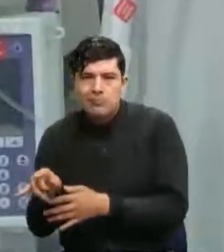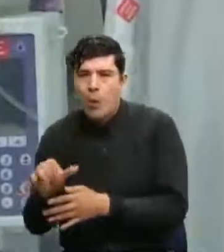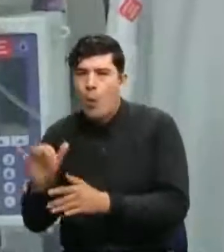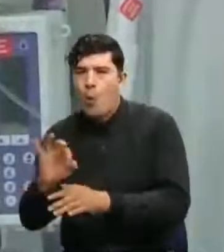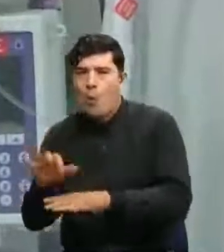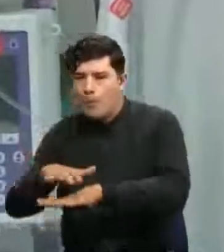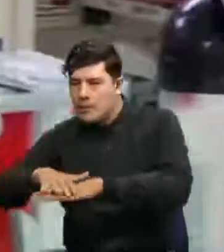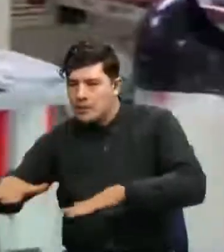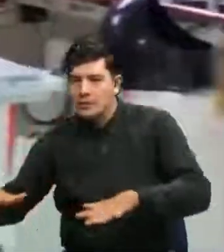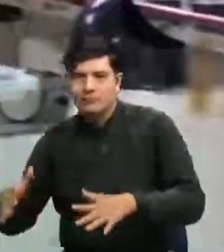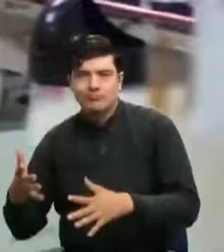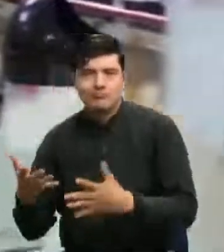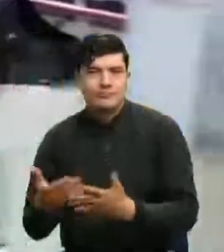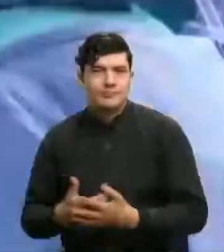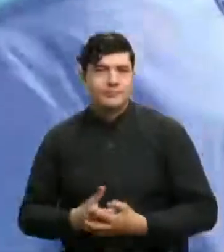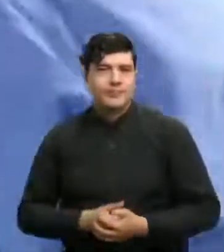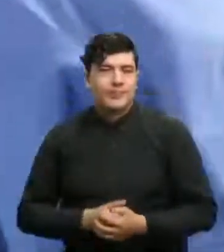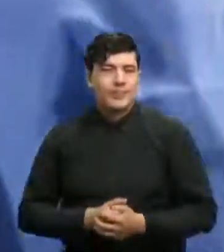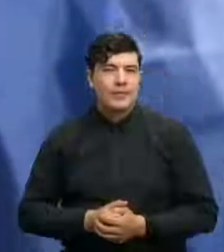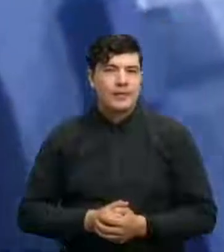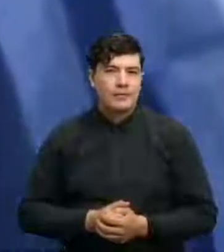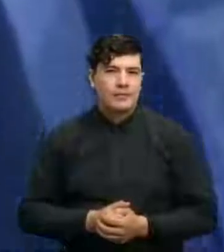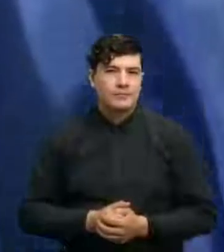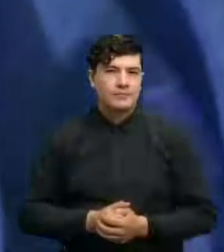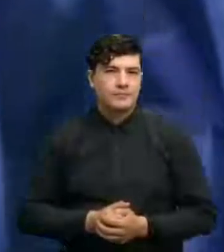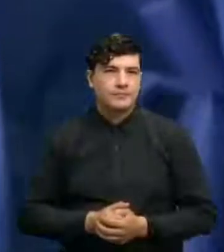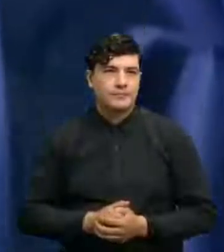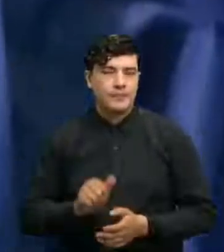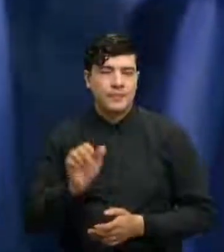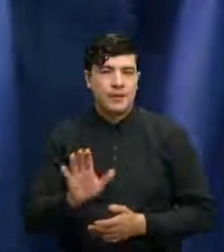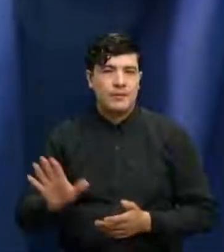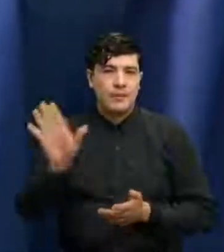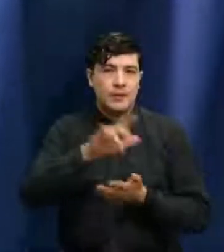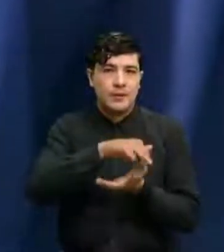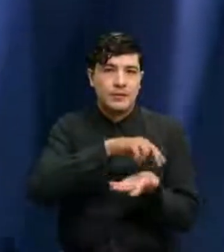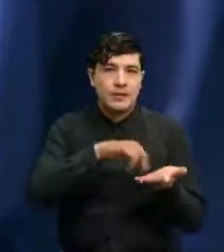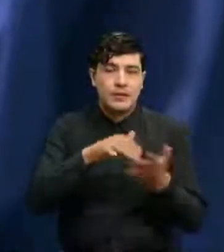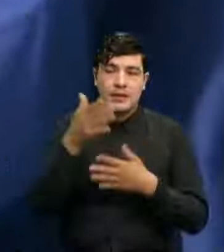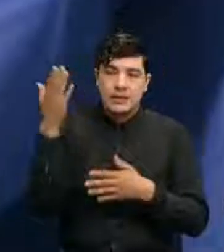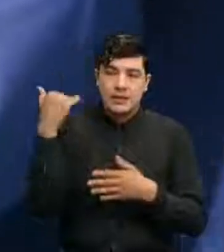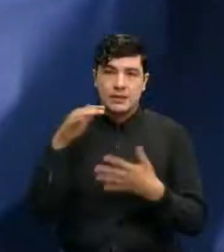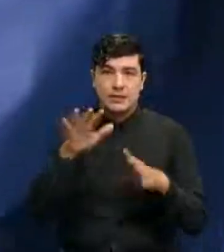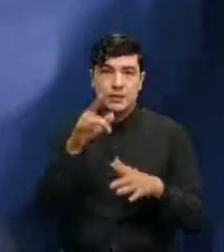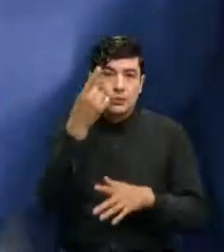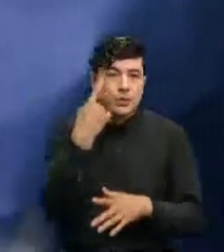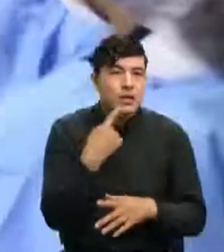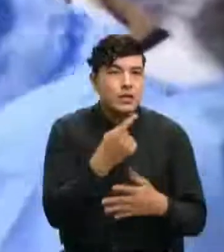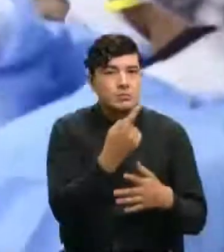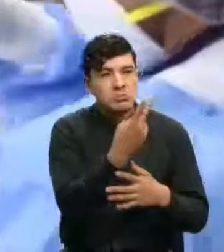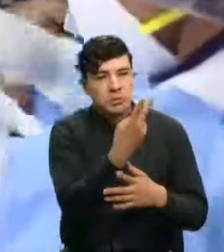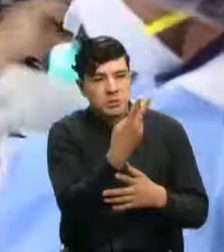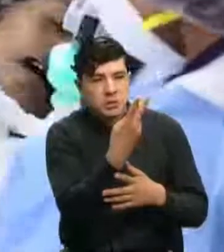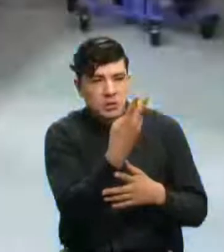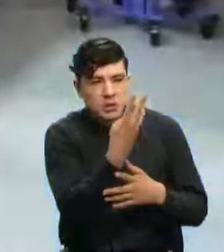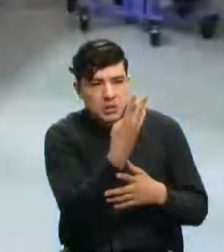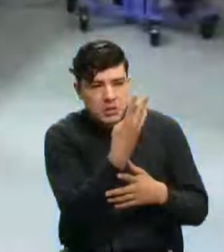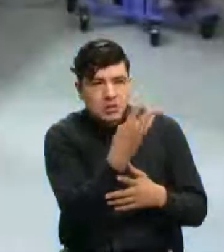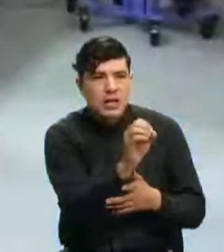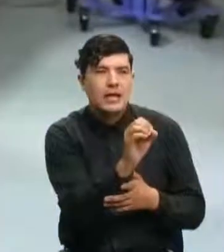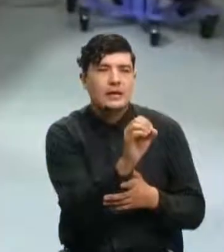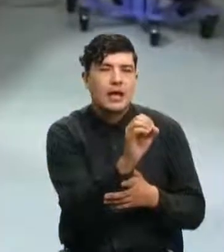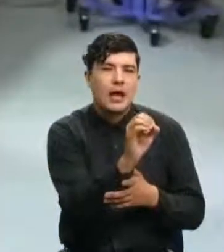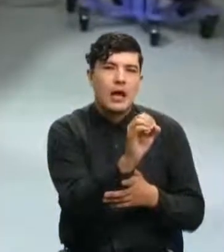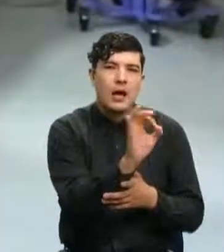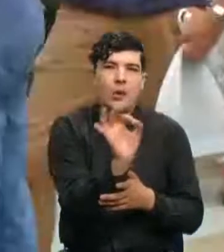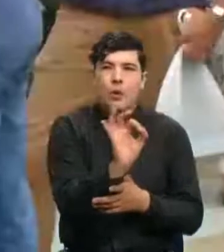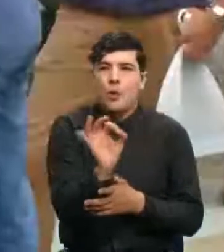son evidentes con las cifras de muertes por COVID-19, que en la última semana se han mantenido entre 30 y 40 por día, muchos de ellos